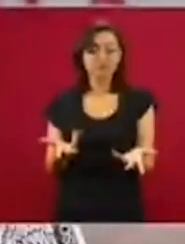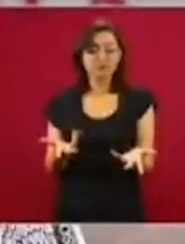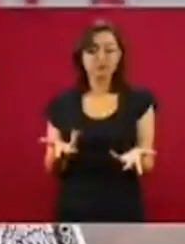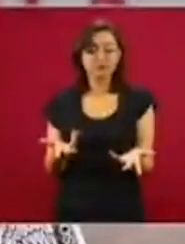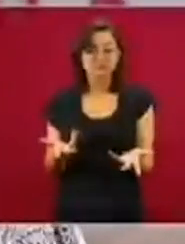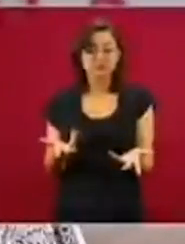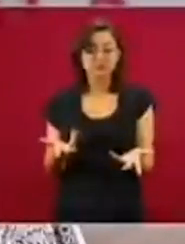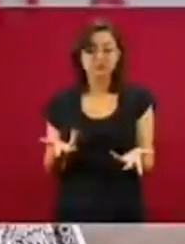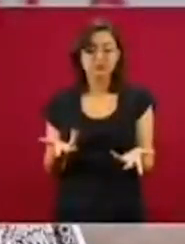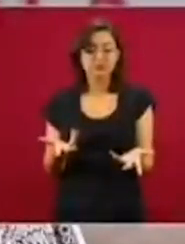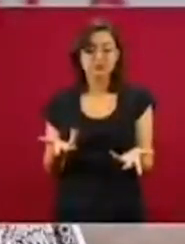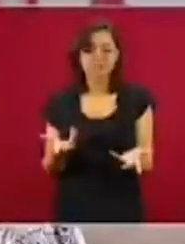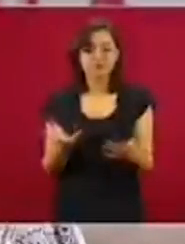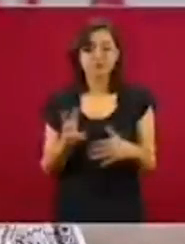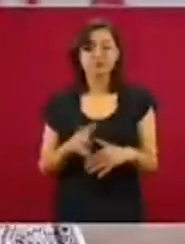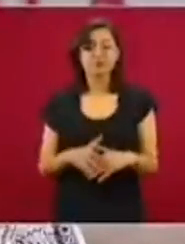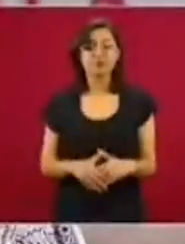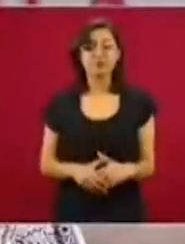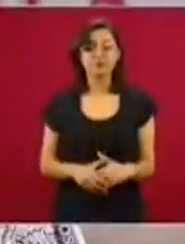es que